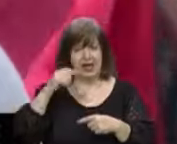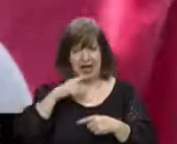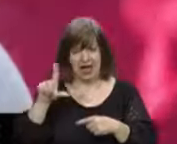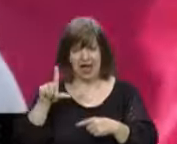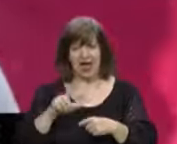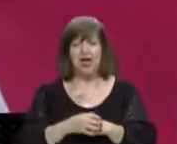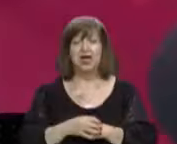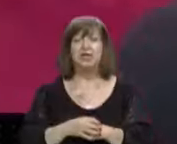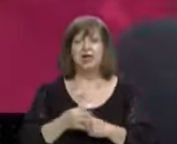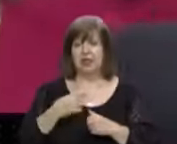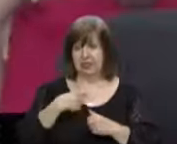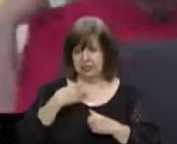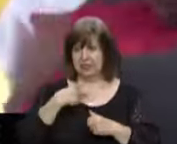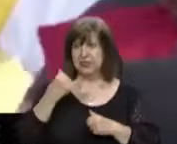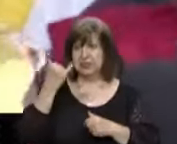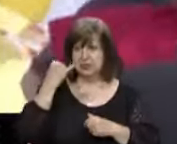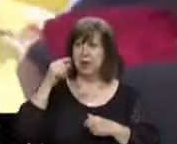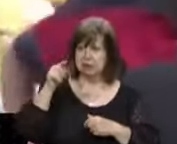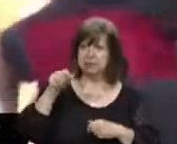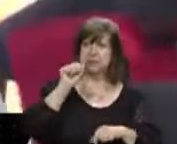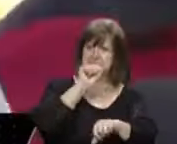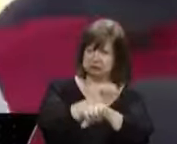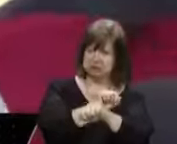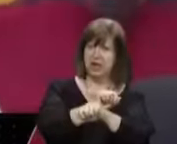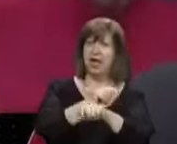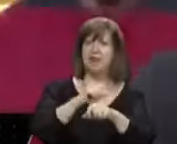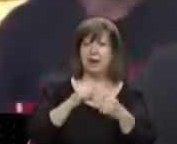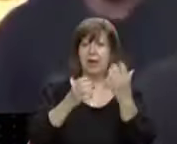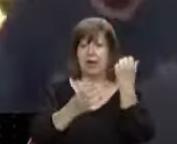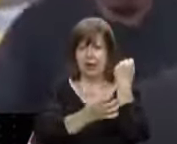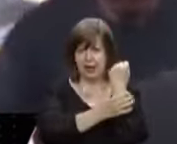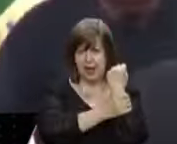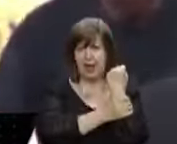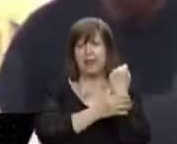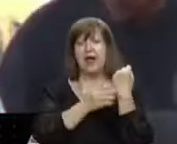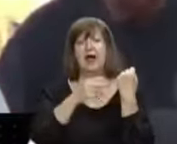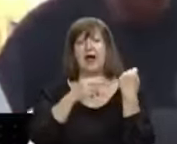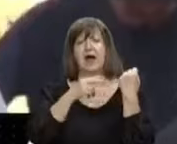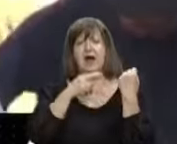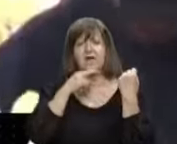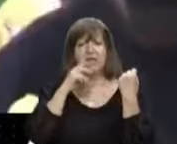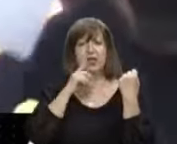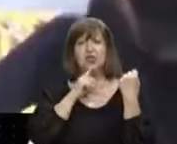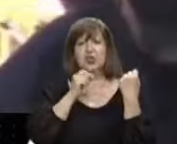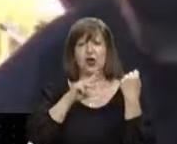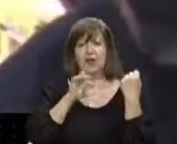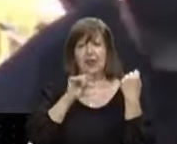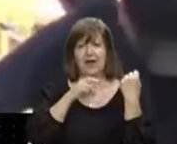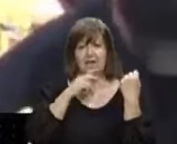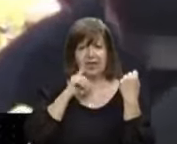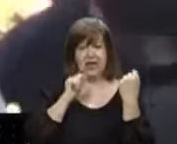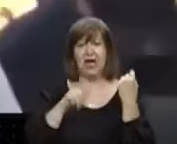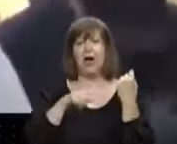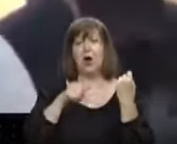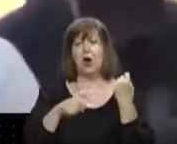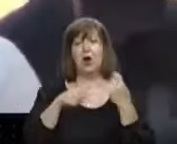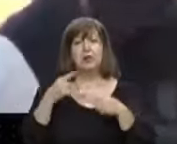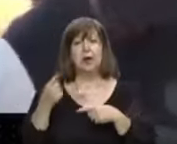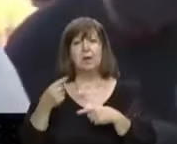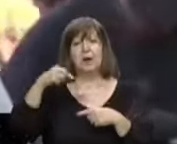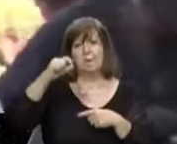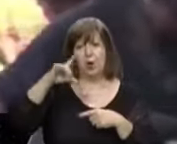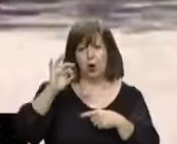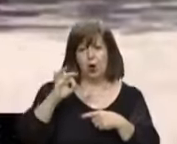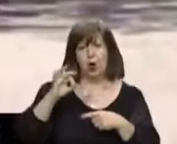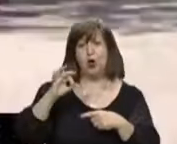Ayer fue detenido nuestro dirigente del Frente de Izquierda también, nuestro compañero Víctor Dávila, y en la mañana de hoy nos enteramos que también fue detenido el dirigente del Polo